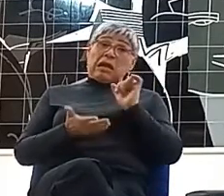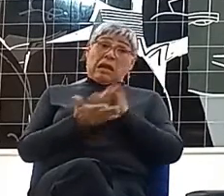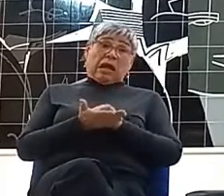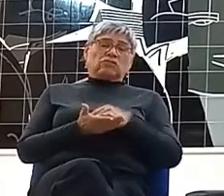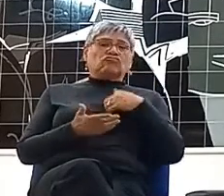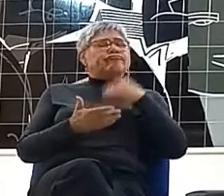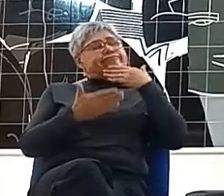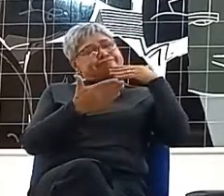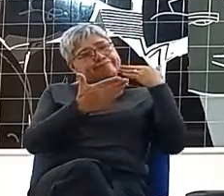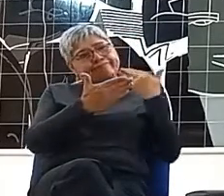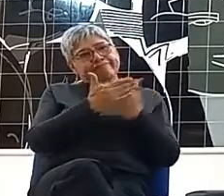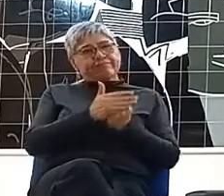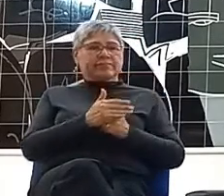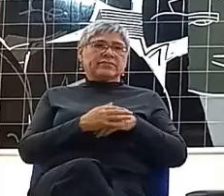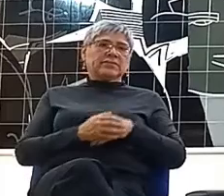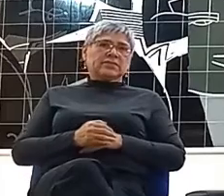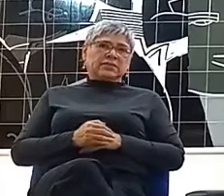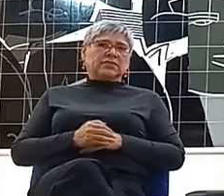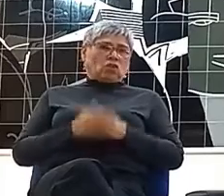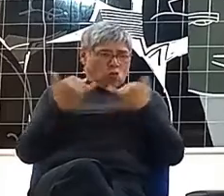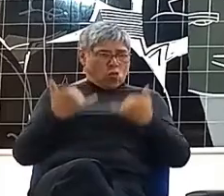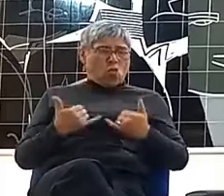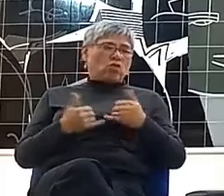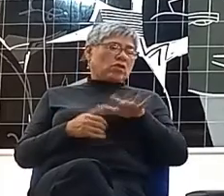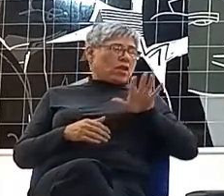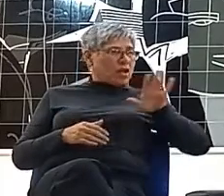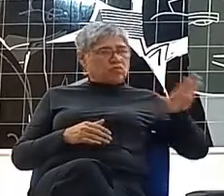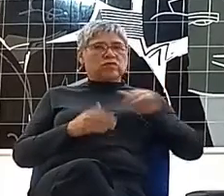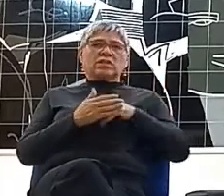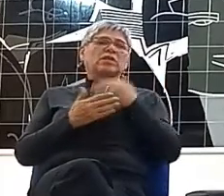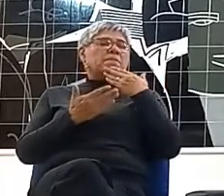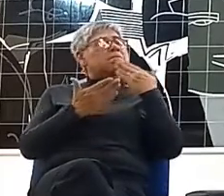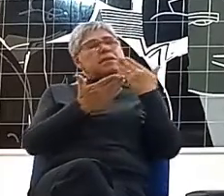lo agradecemos esta tarde. Así que muchísimas gracias, y